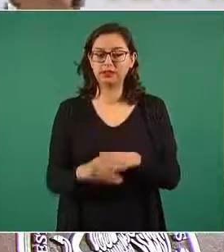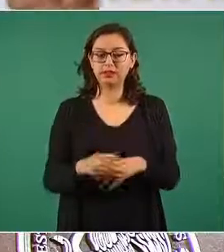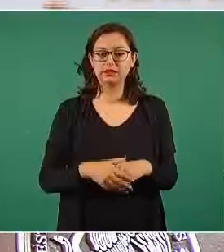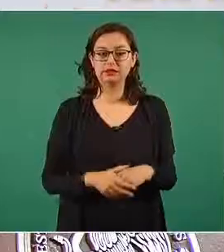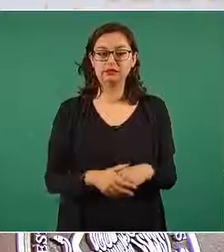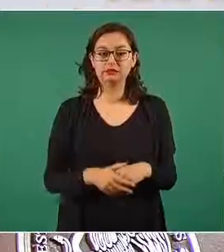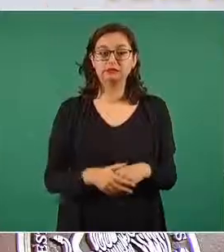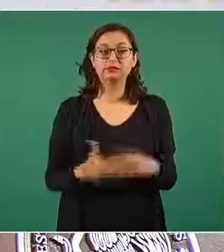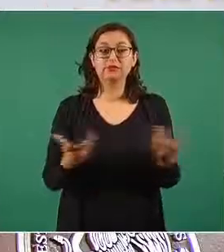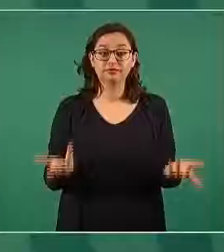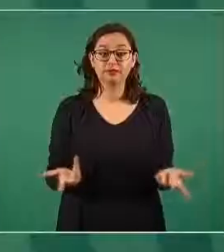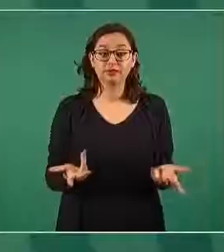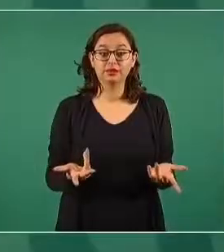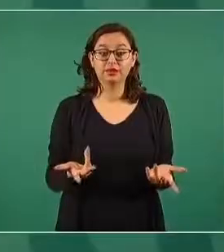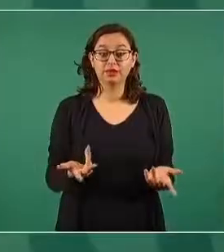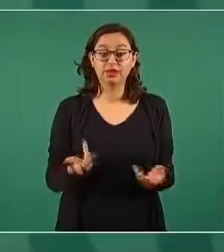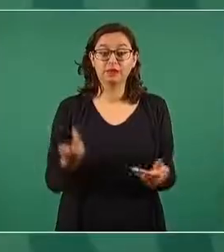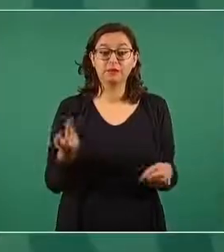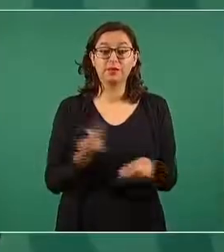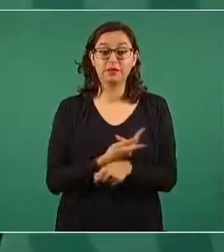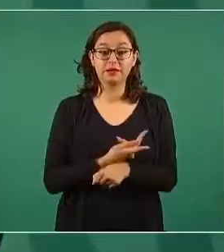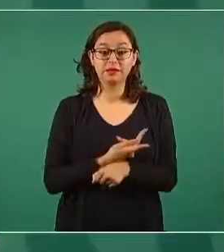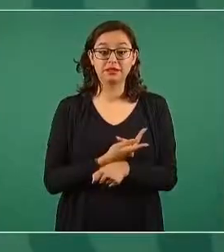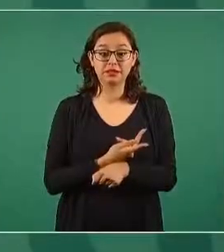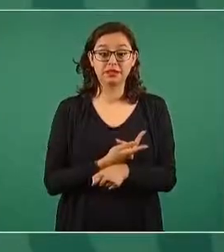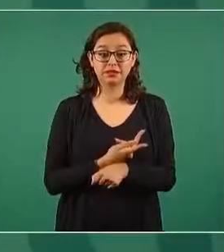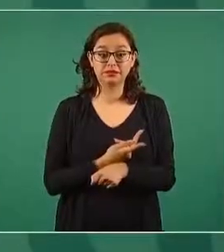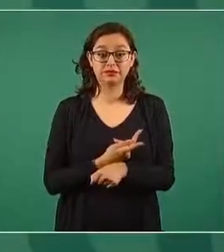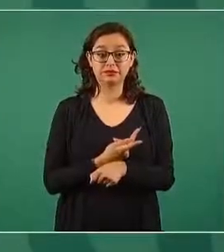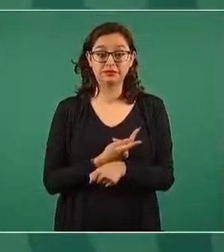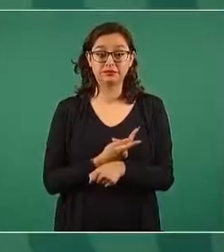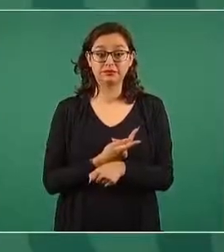Eso, si se toma en cuenta la resolución